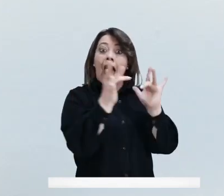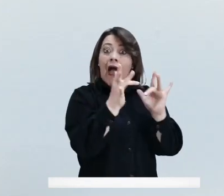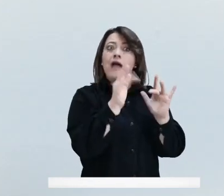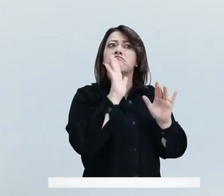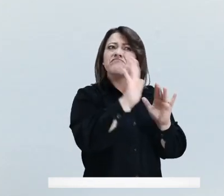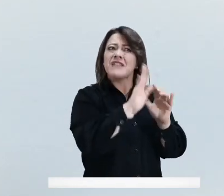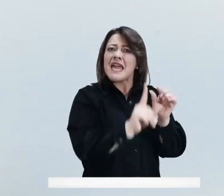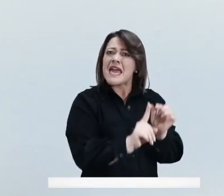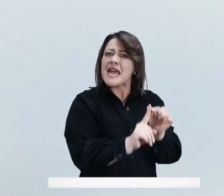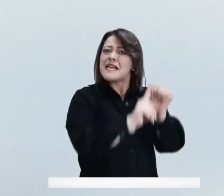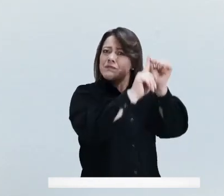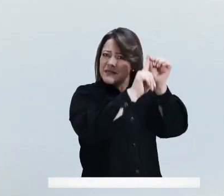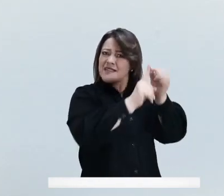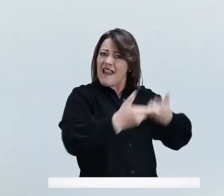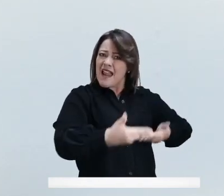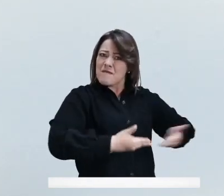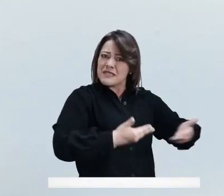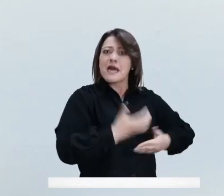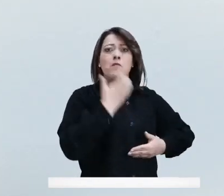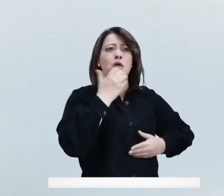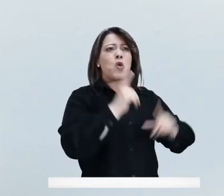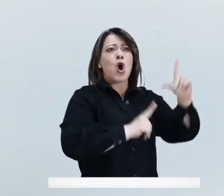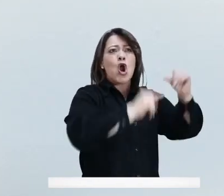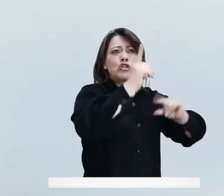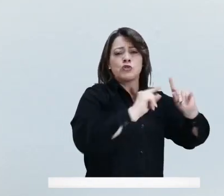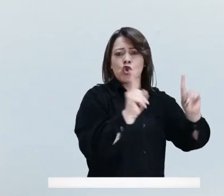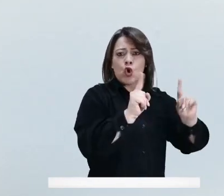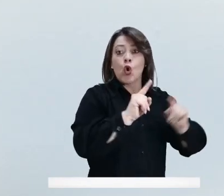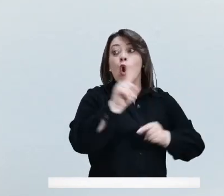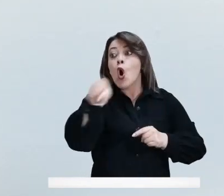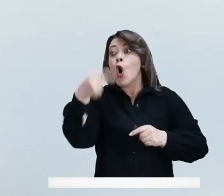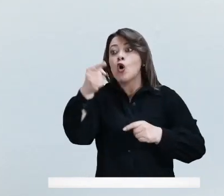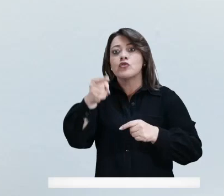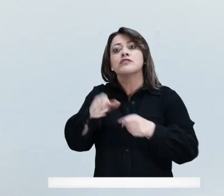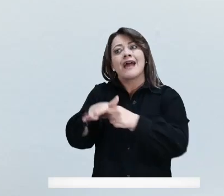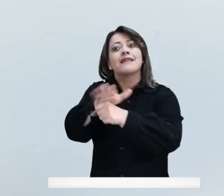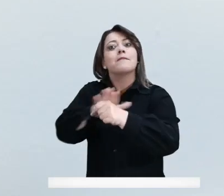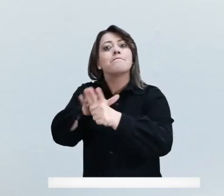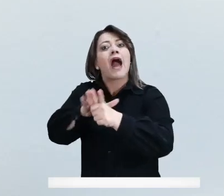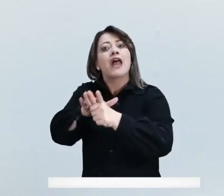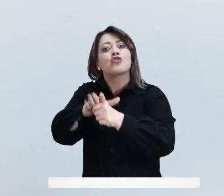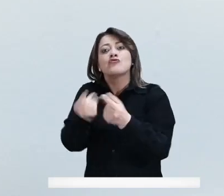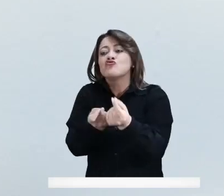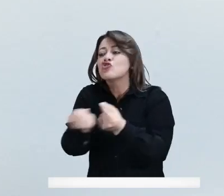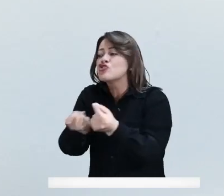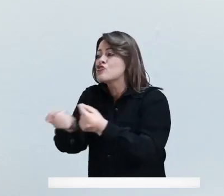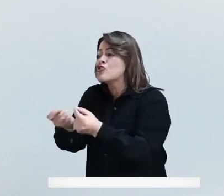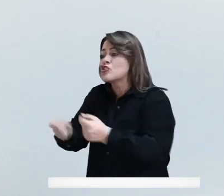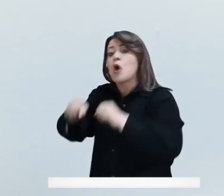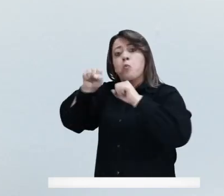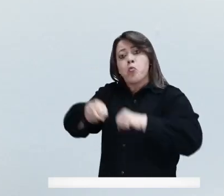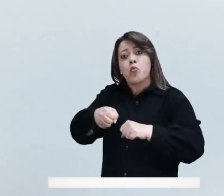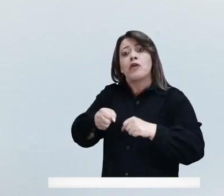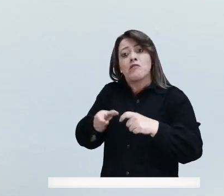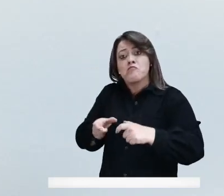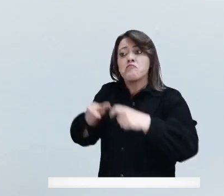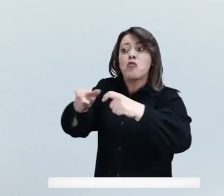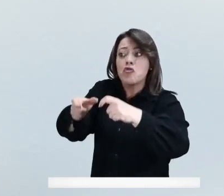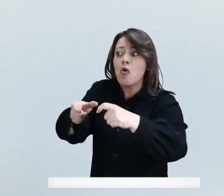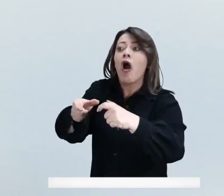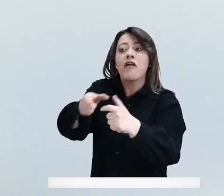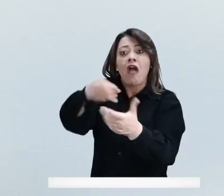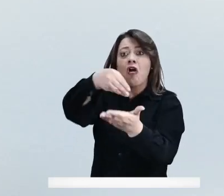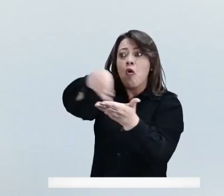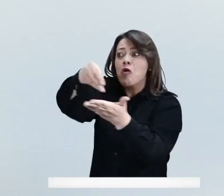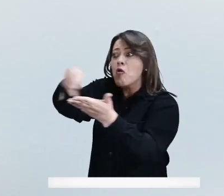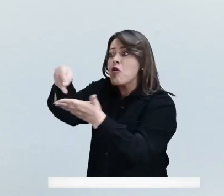estamos dando el paso para transitar del bono canjeable a la transferencia monetaria no condicionada, que esos 180.000